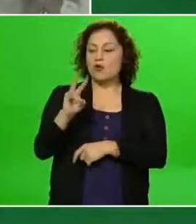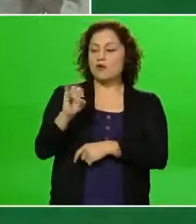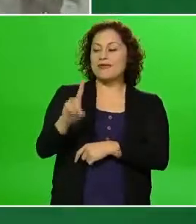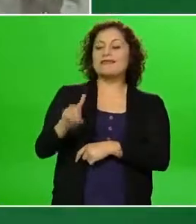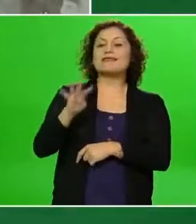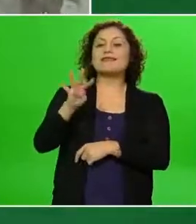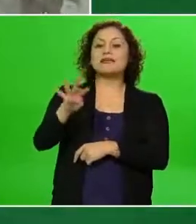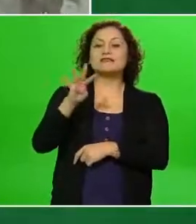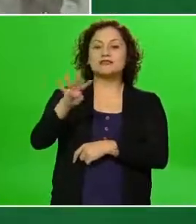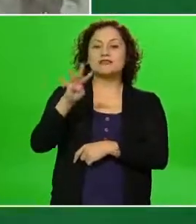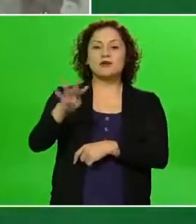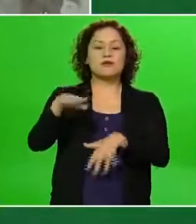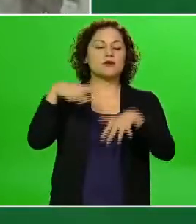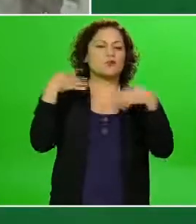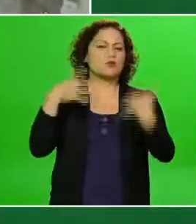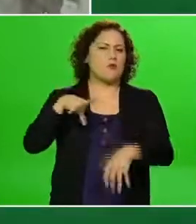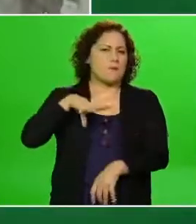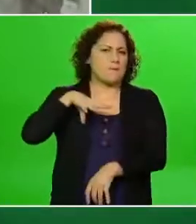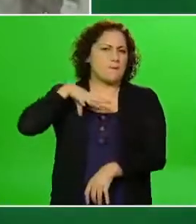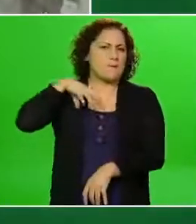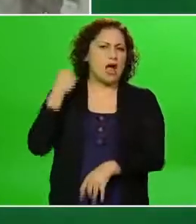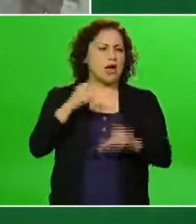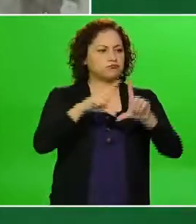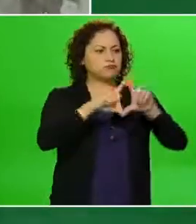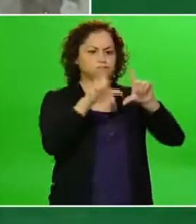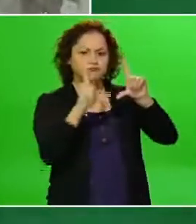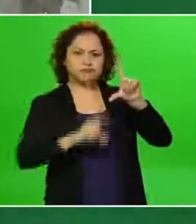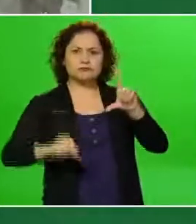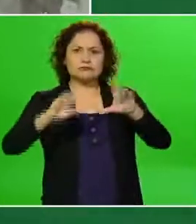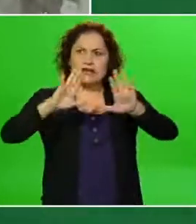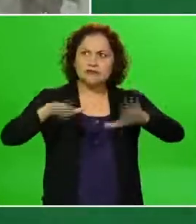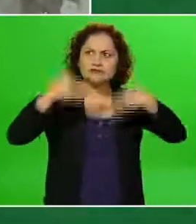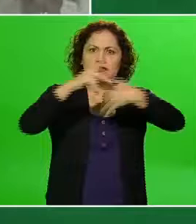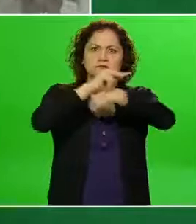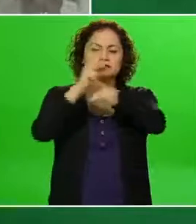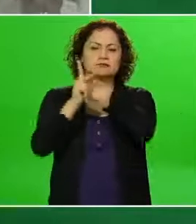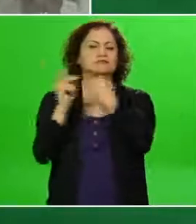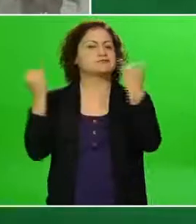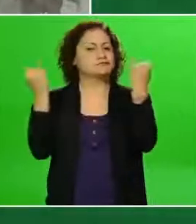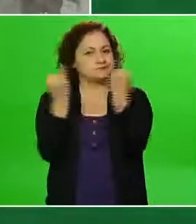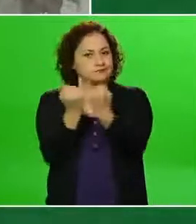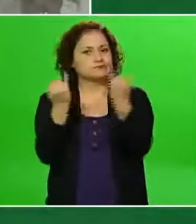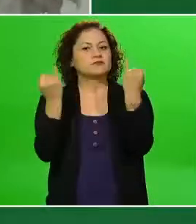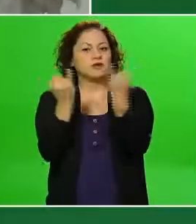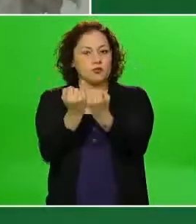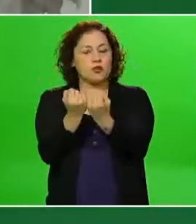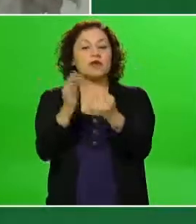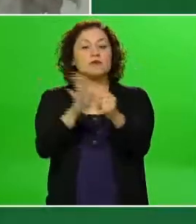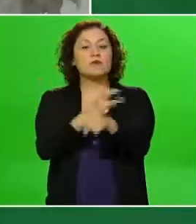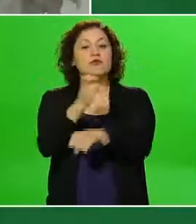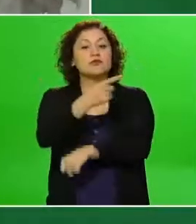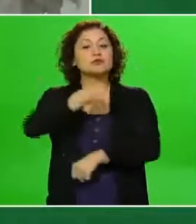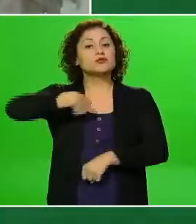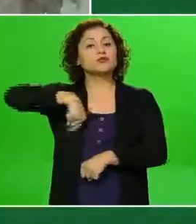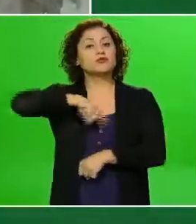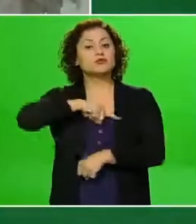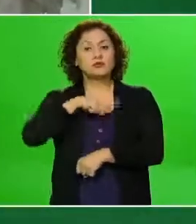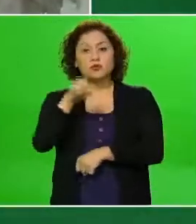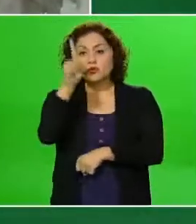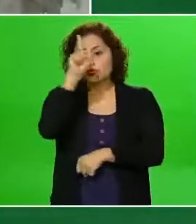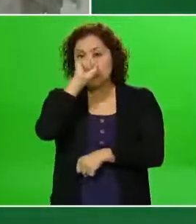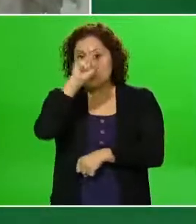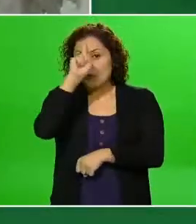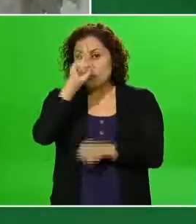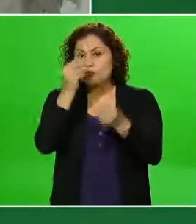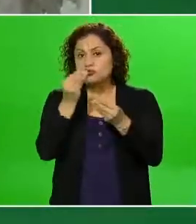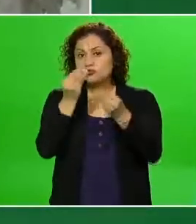en todo el mundo. Y parte de las recomendaciones es que nosotros, como población mexicana, no podemos